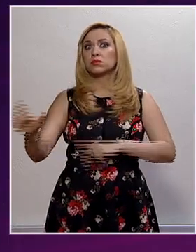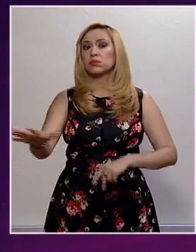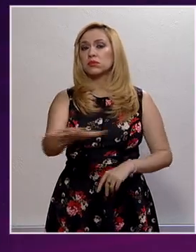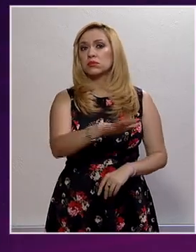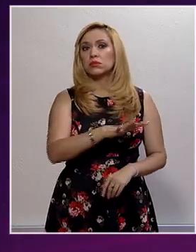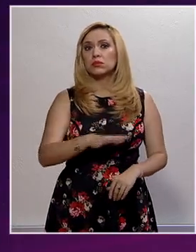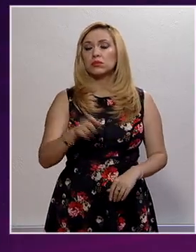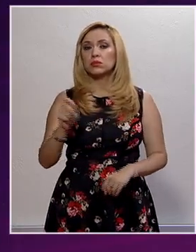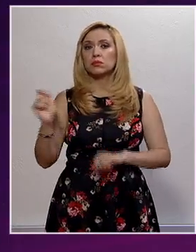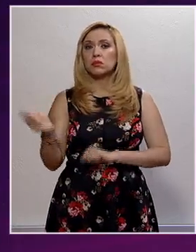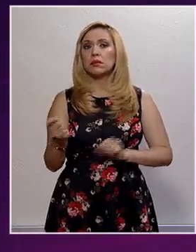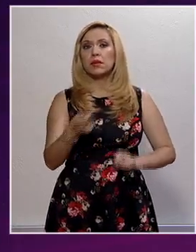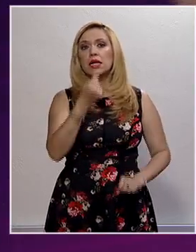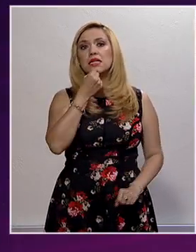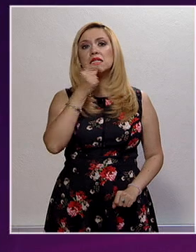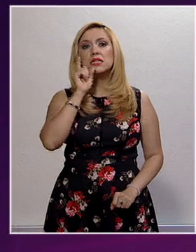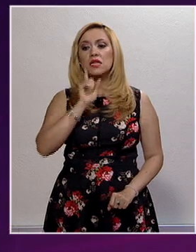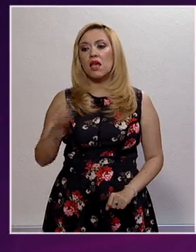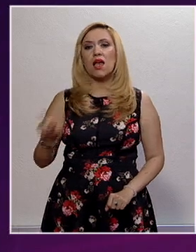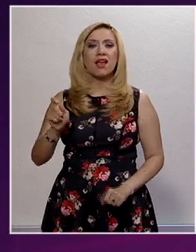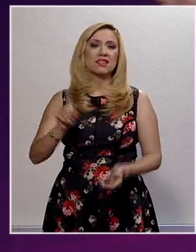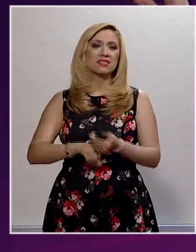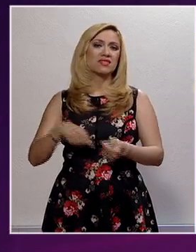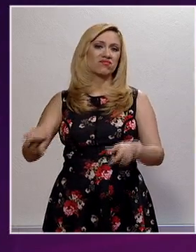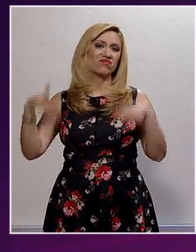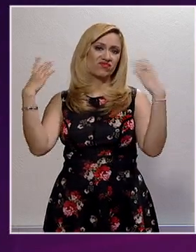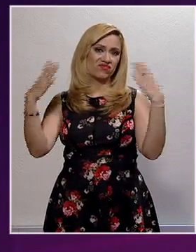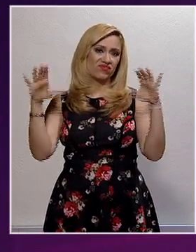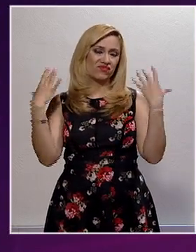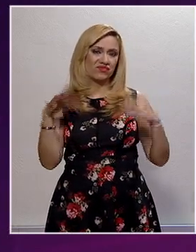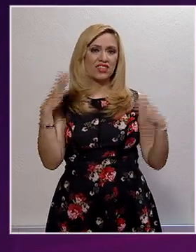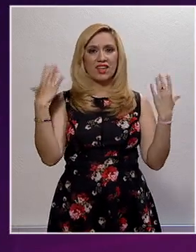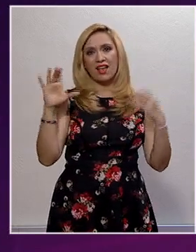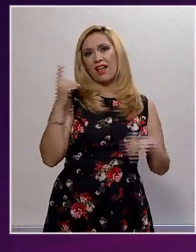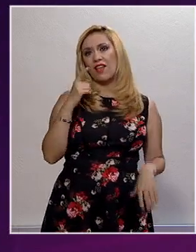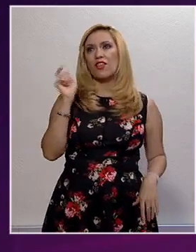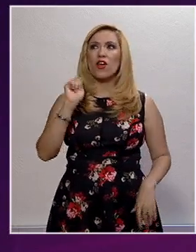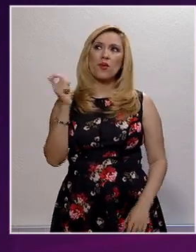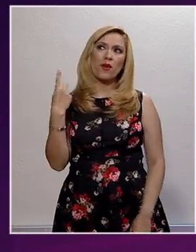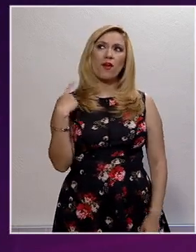fueron consideradas como voladas, que se habían ido con el novio,